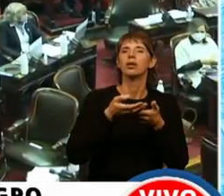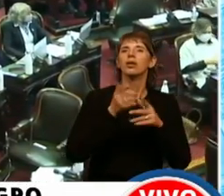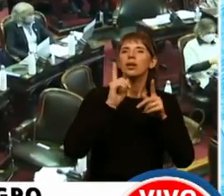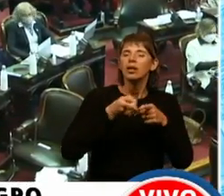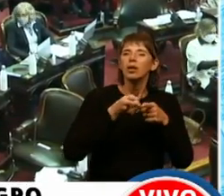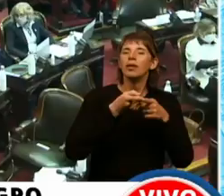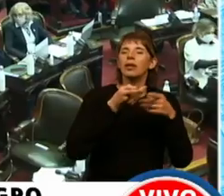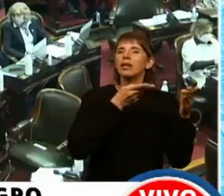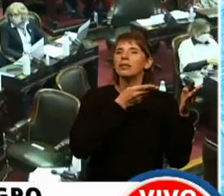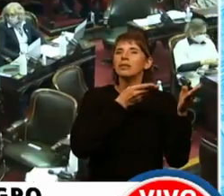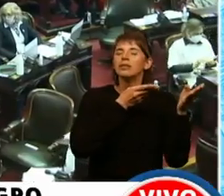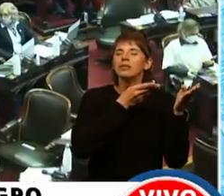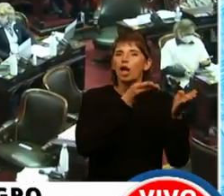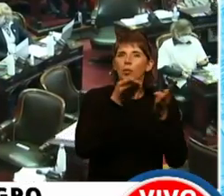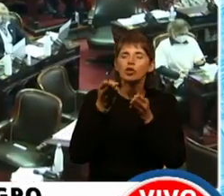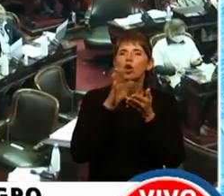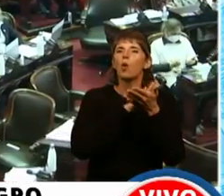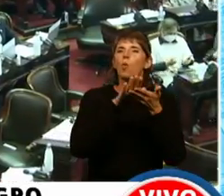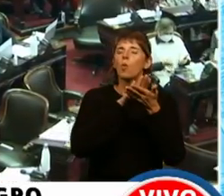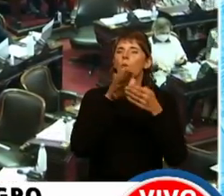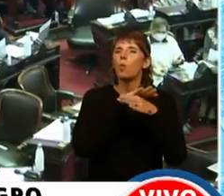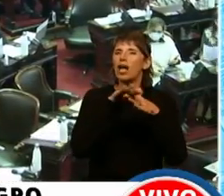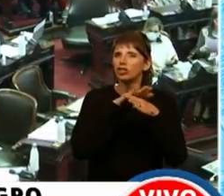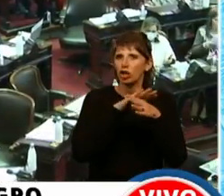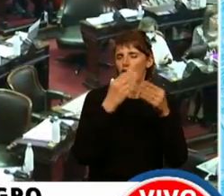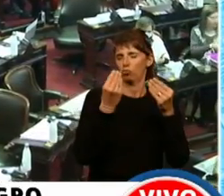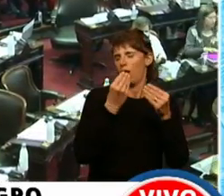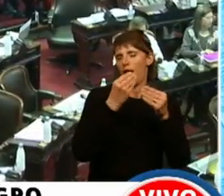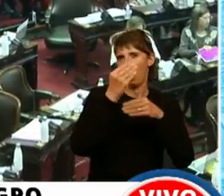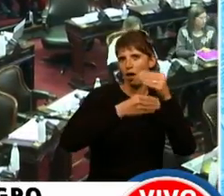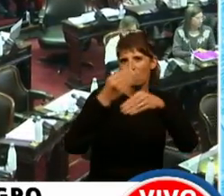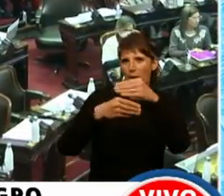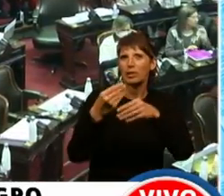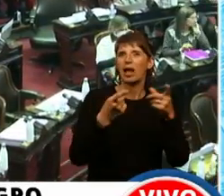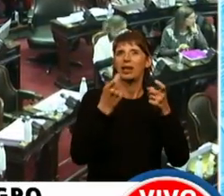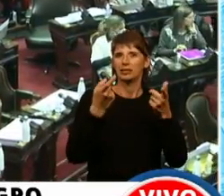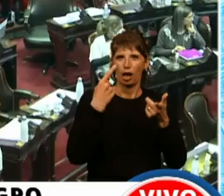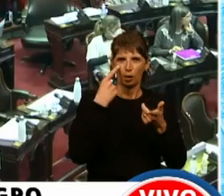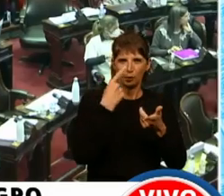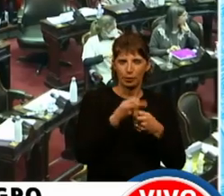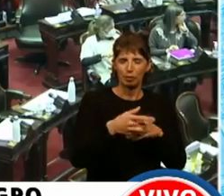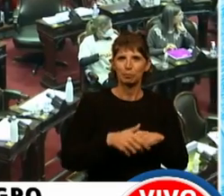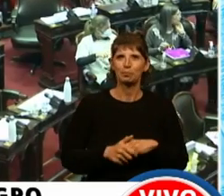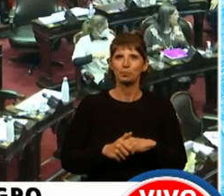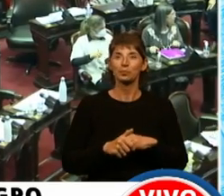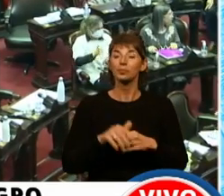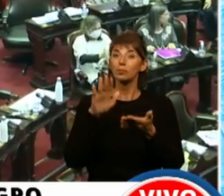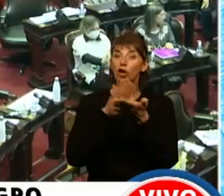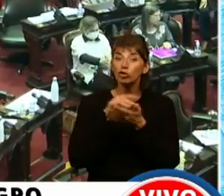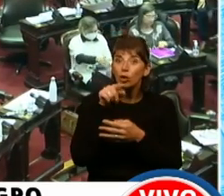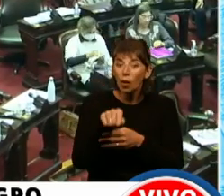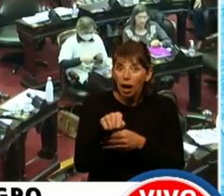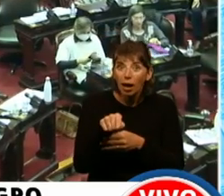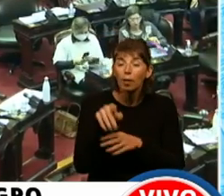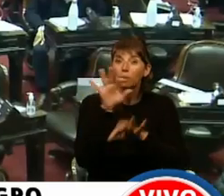básicos para la vida de las familias en este caso se está recuperando